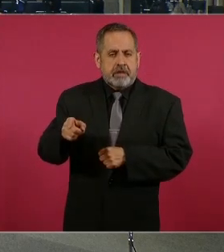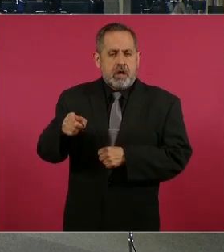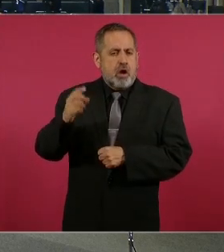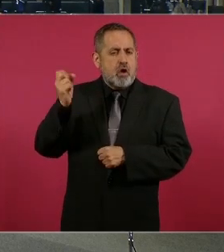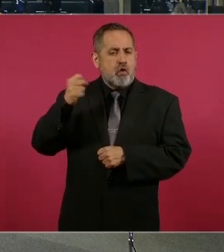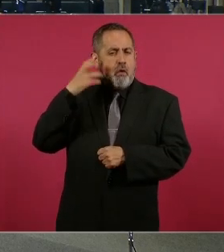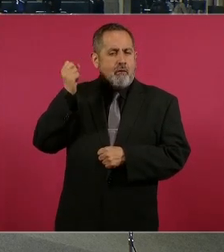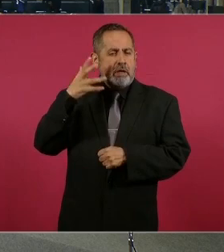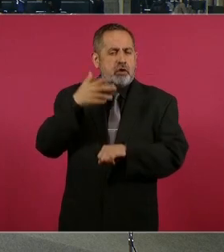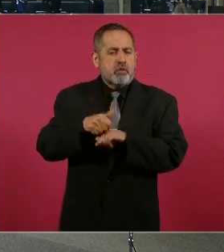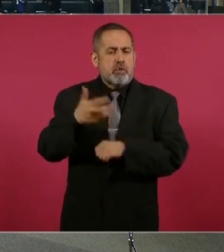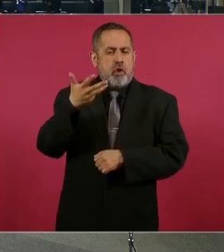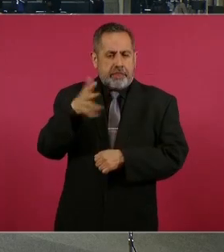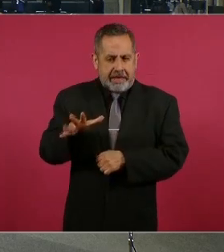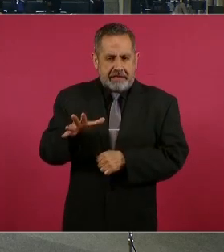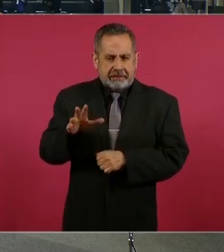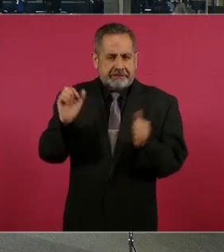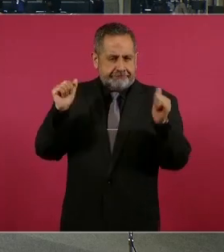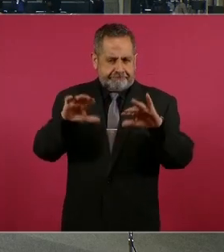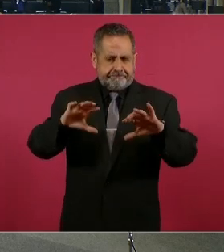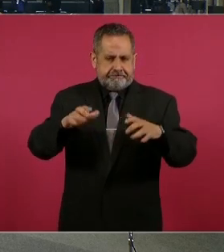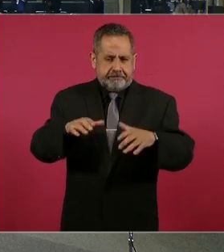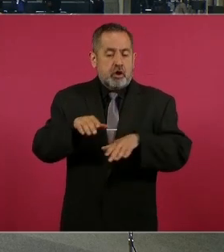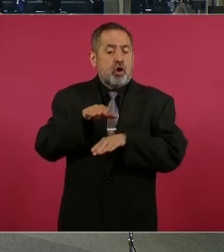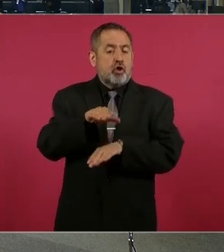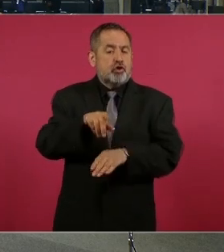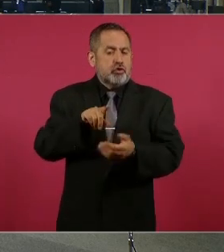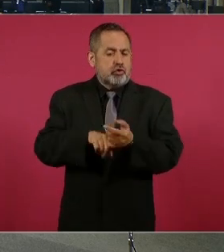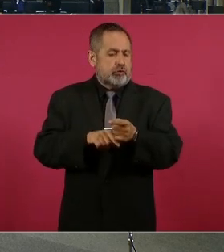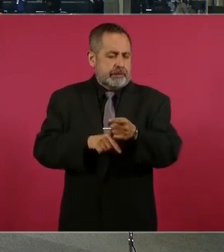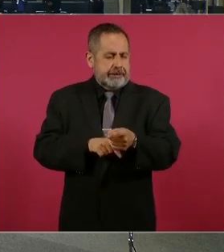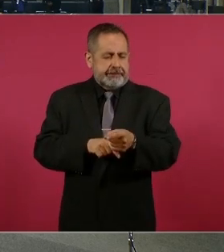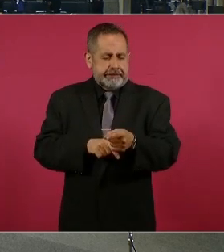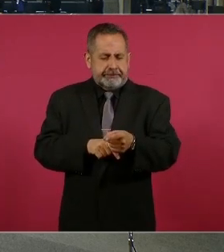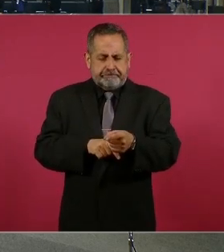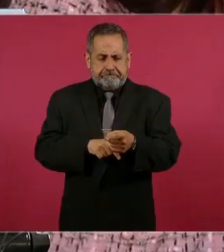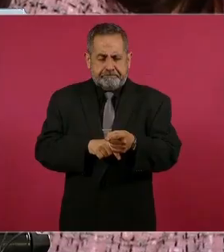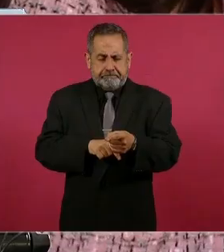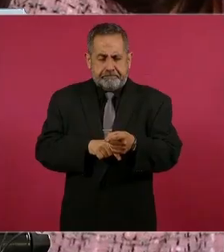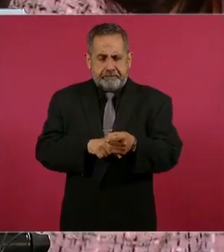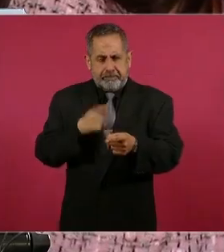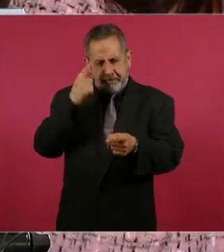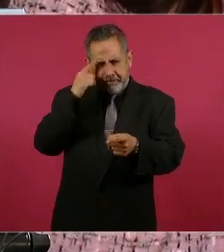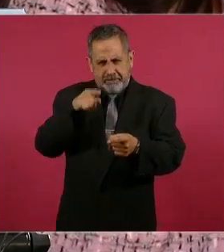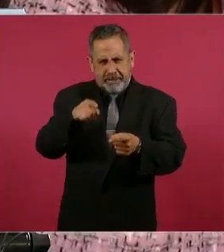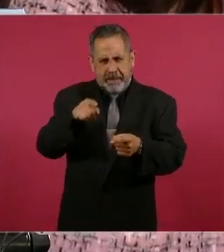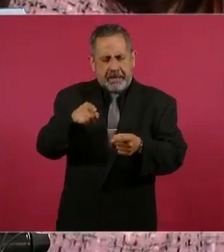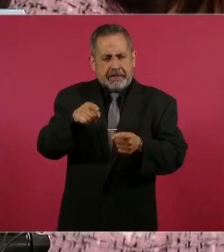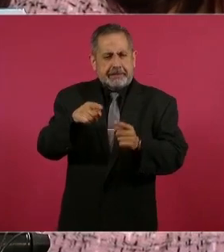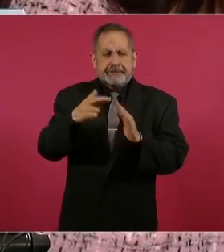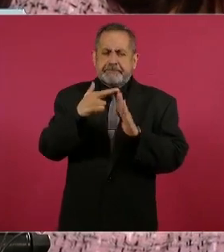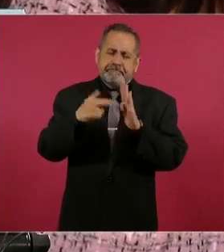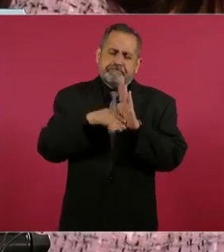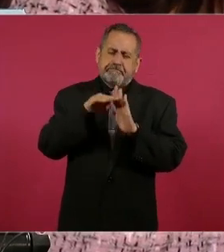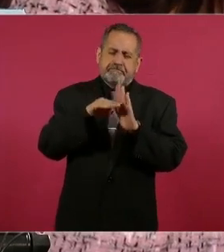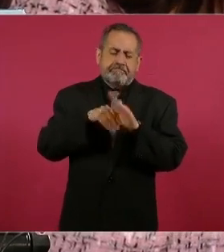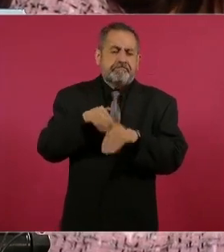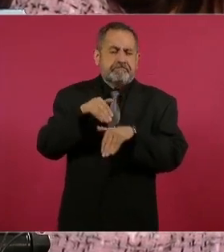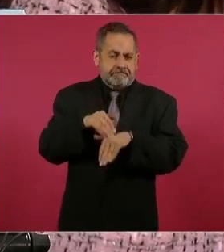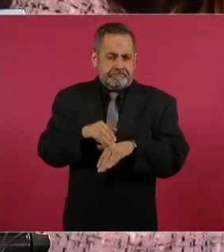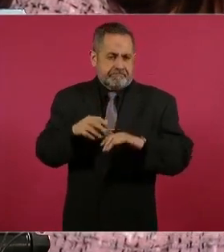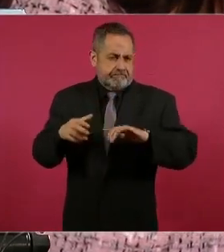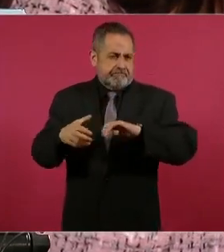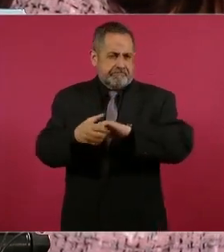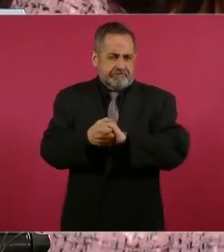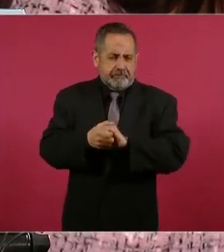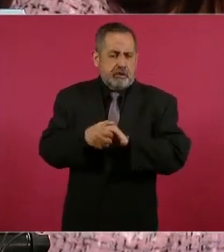conferencia de las partes para el control, para el cumplimiento del marco del convenio marco